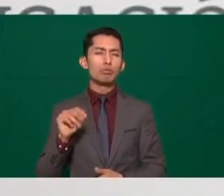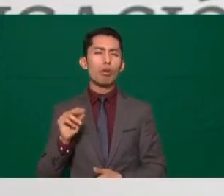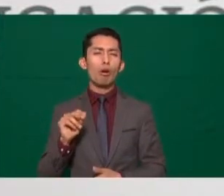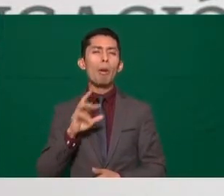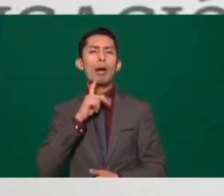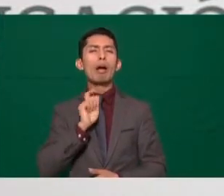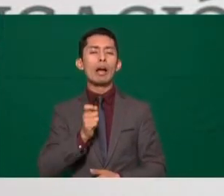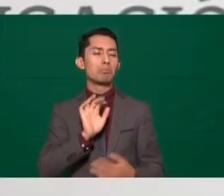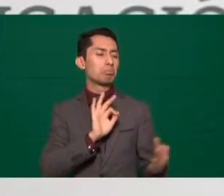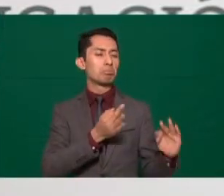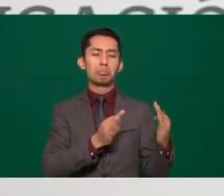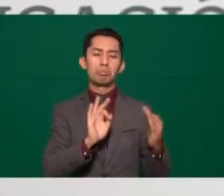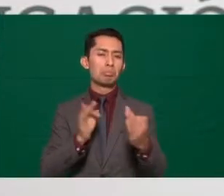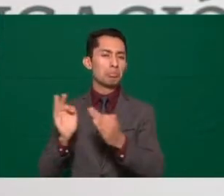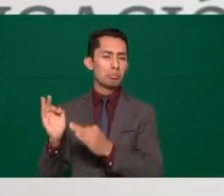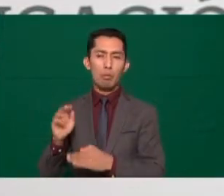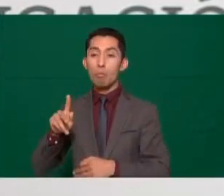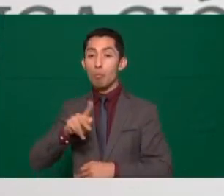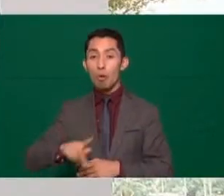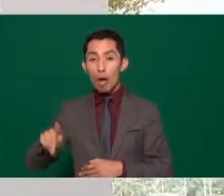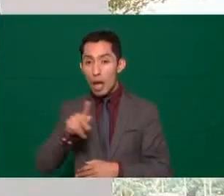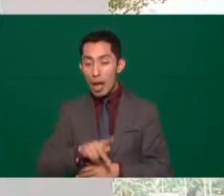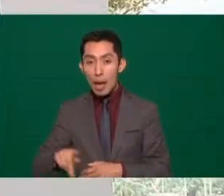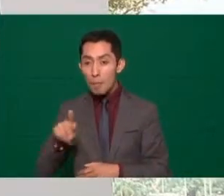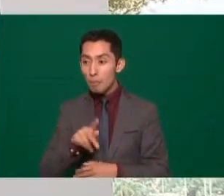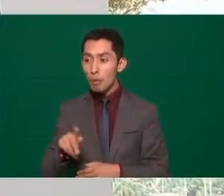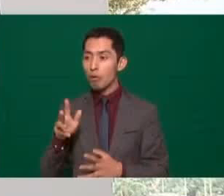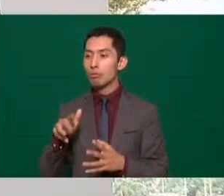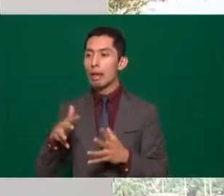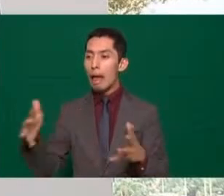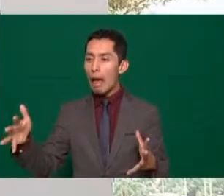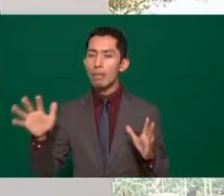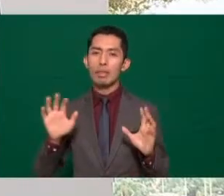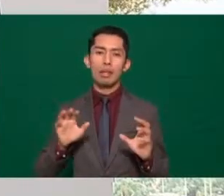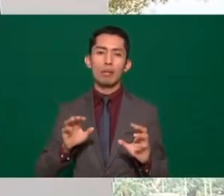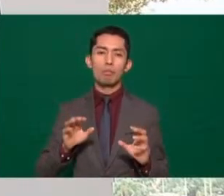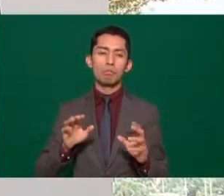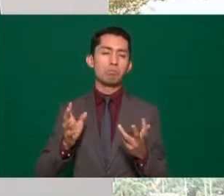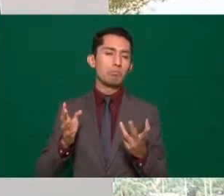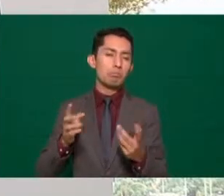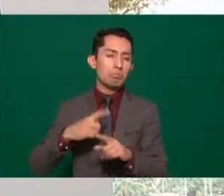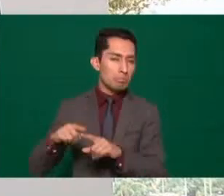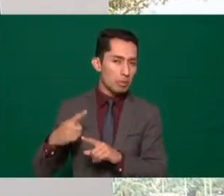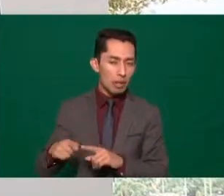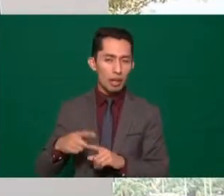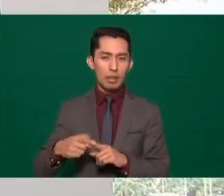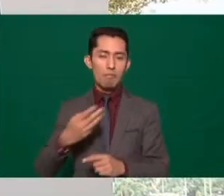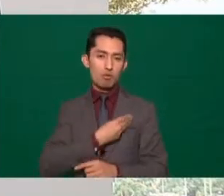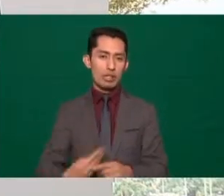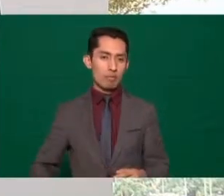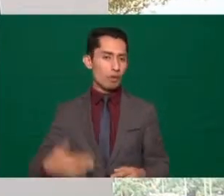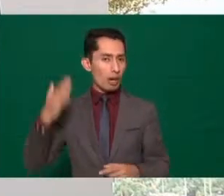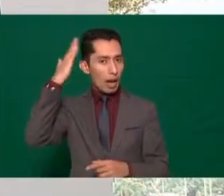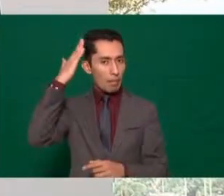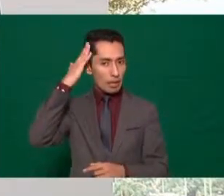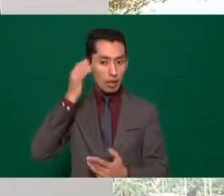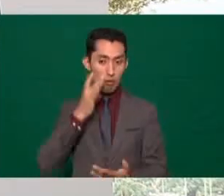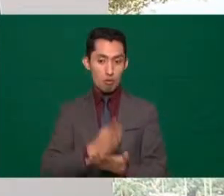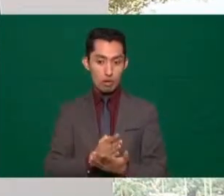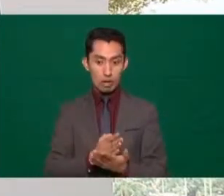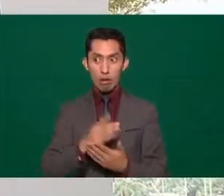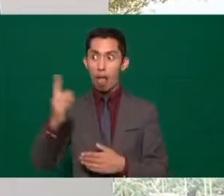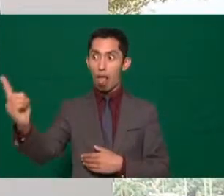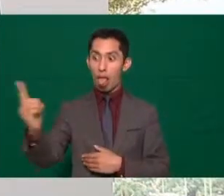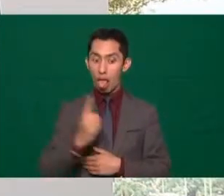sucursales en los pueblos más grandes, no solo en cabeceras municipales,